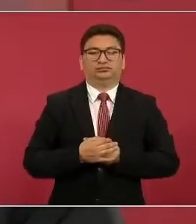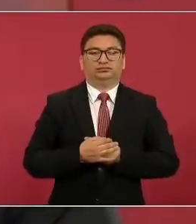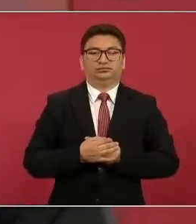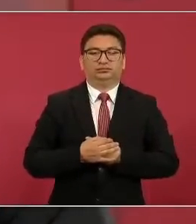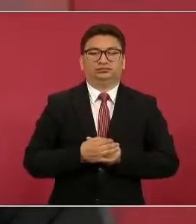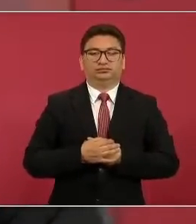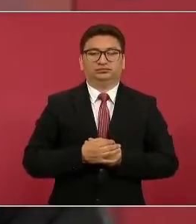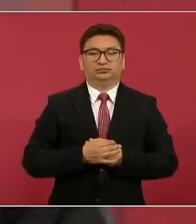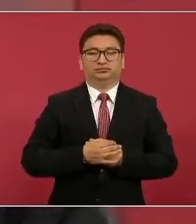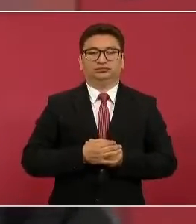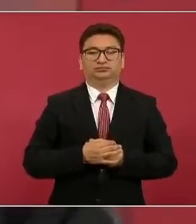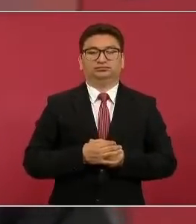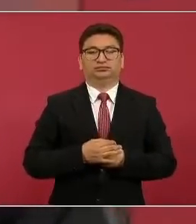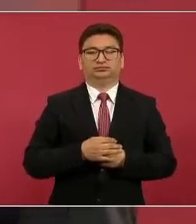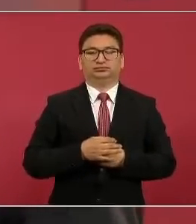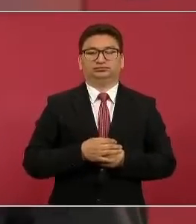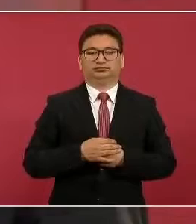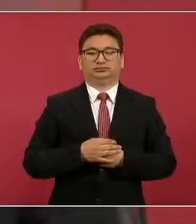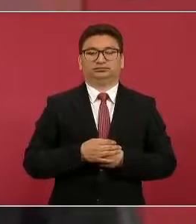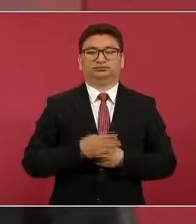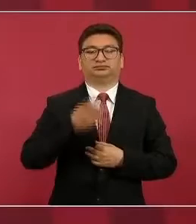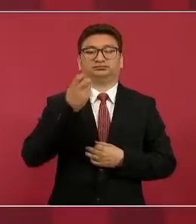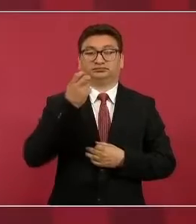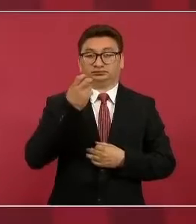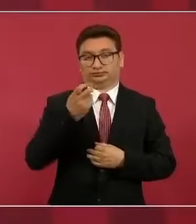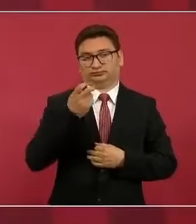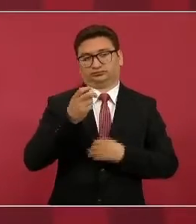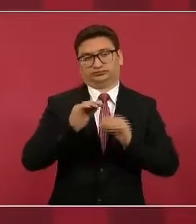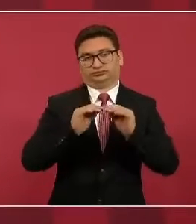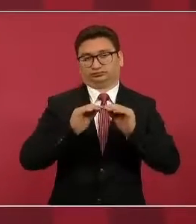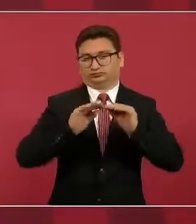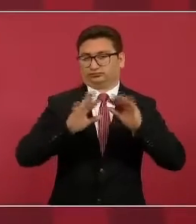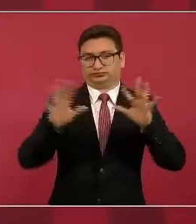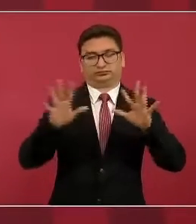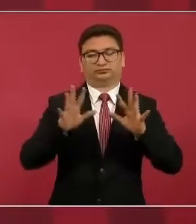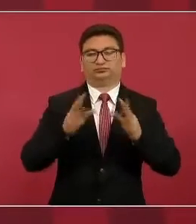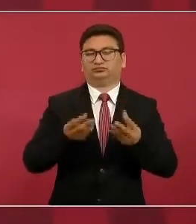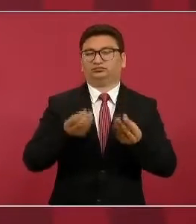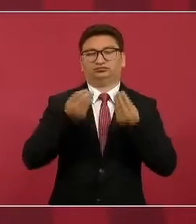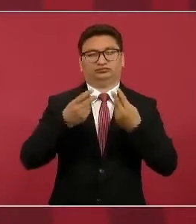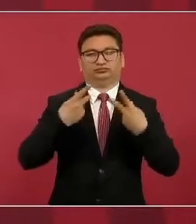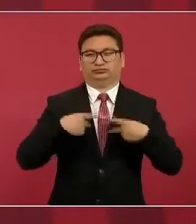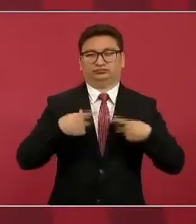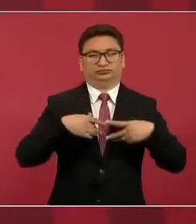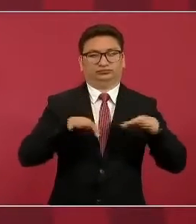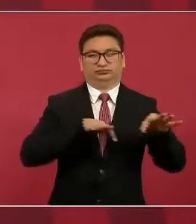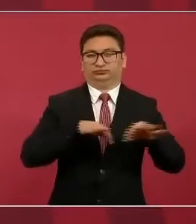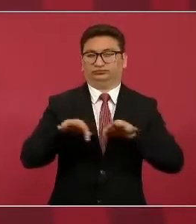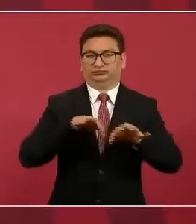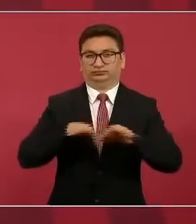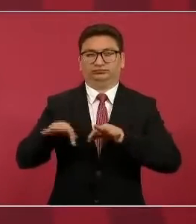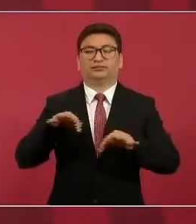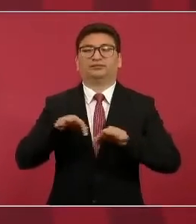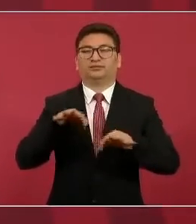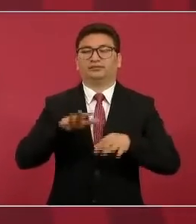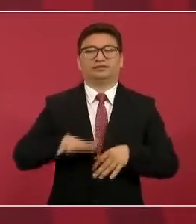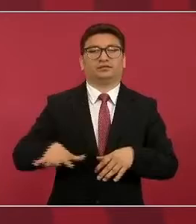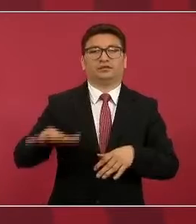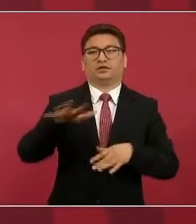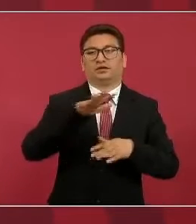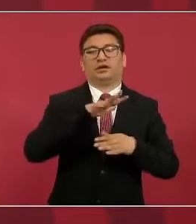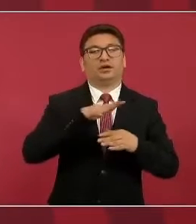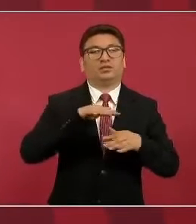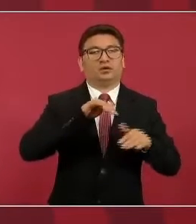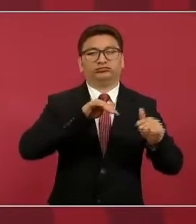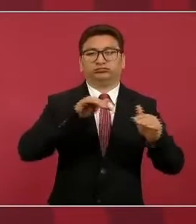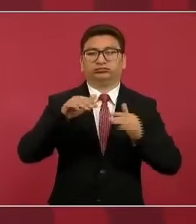Esto acompañado de la labor de miles de promotores